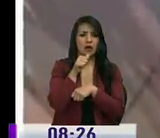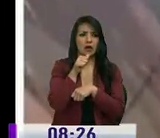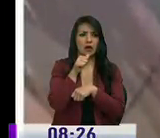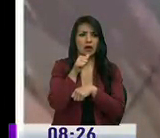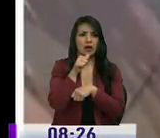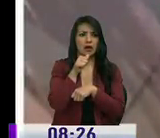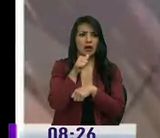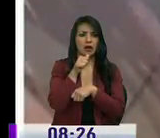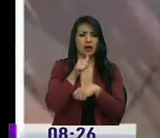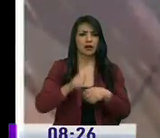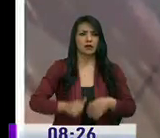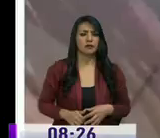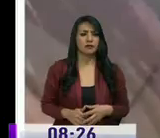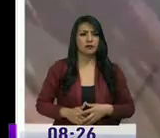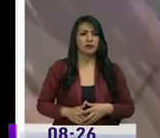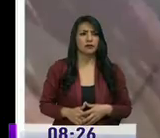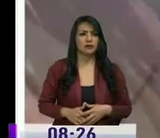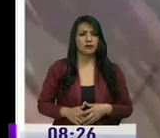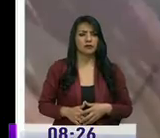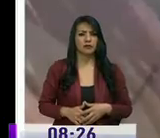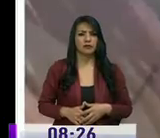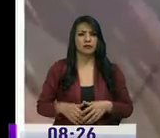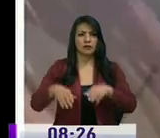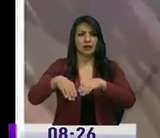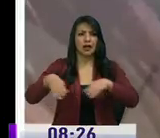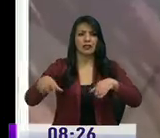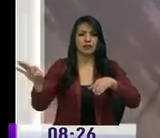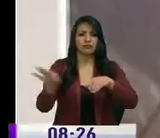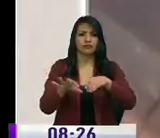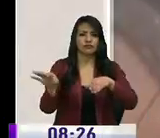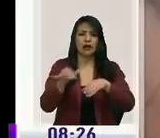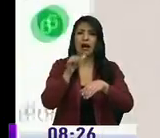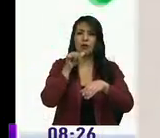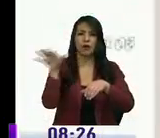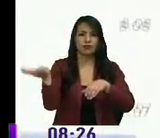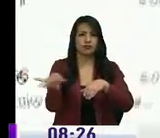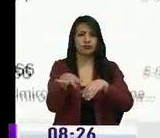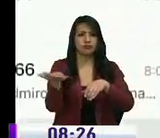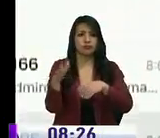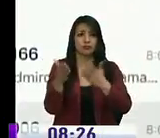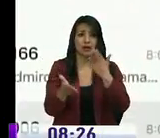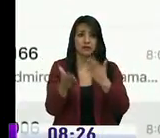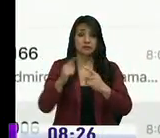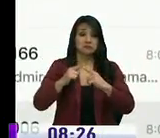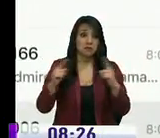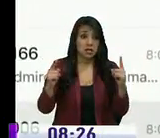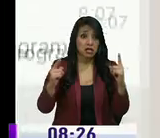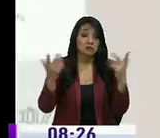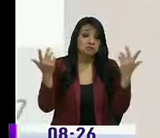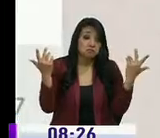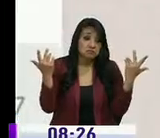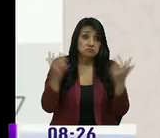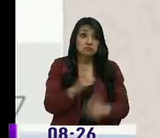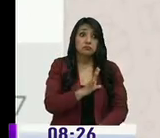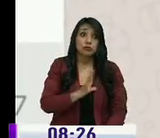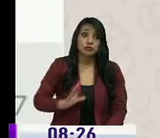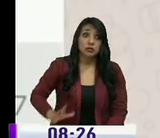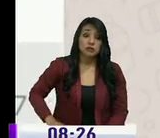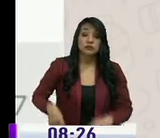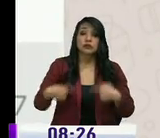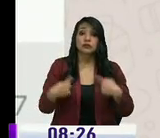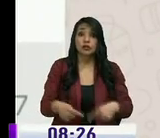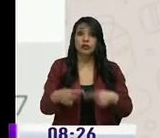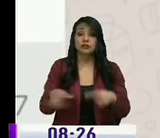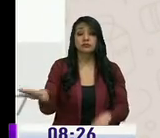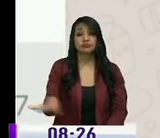Porque es un ducto grande, me parece que es un desfogadero de agua. Pero de cualquier manera, todos los días moja